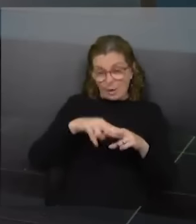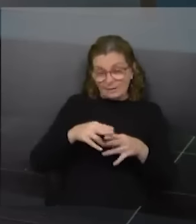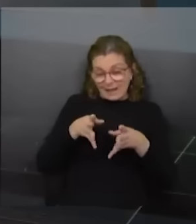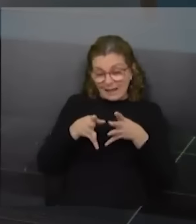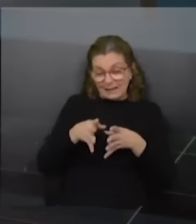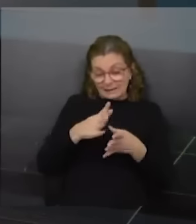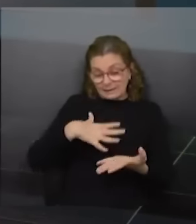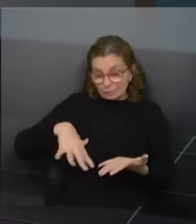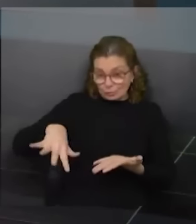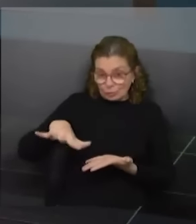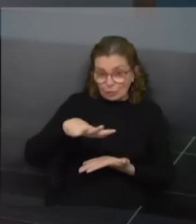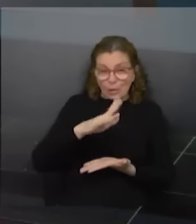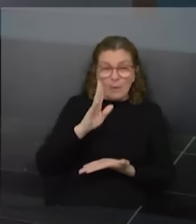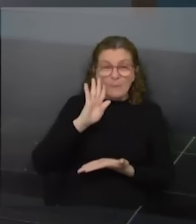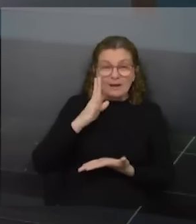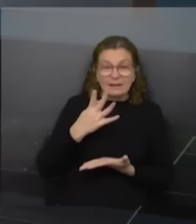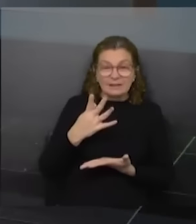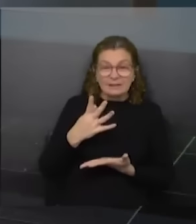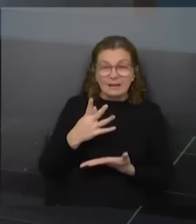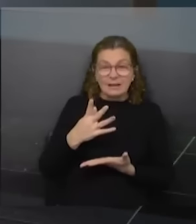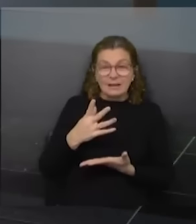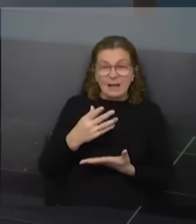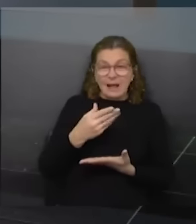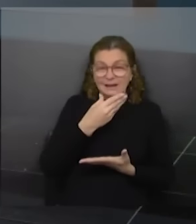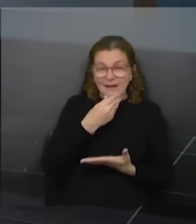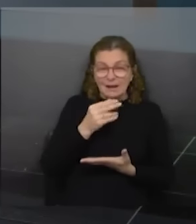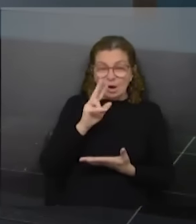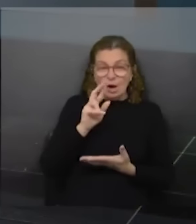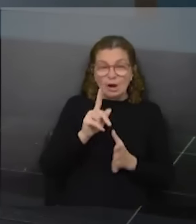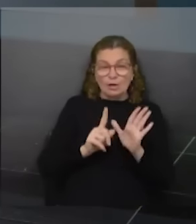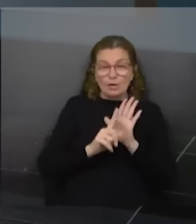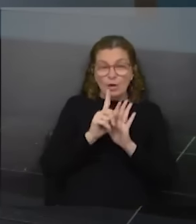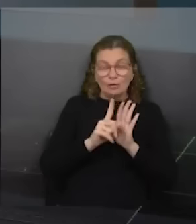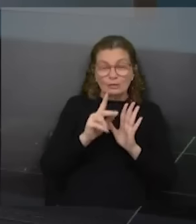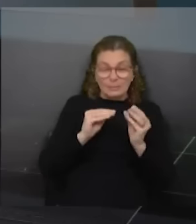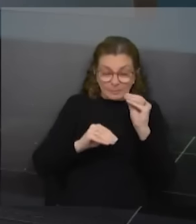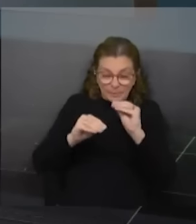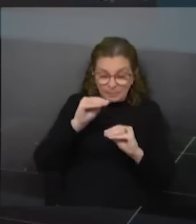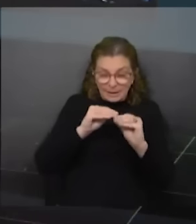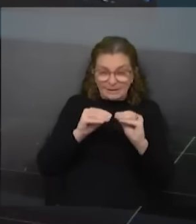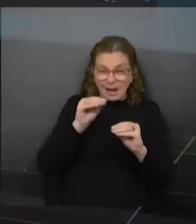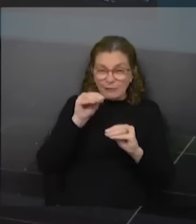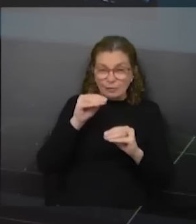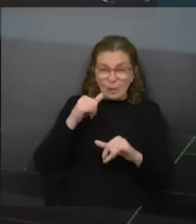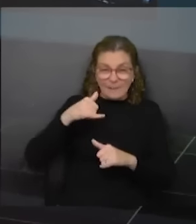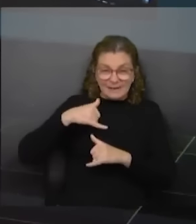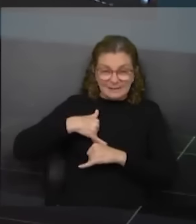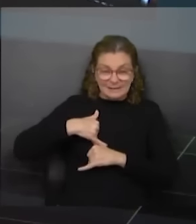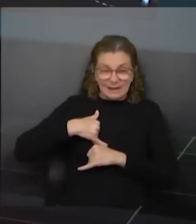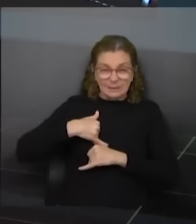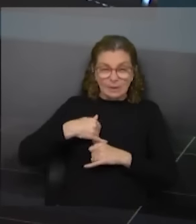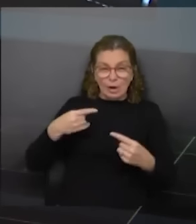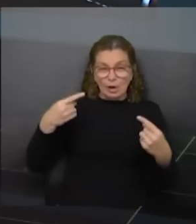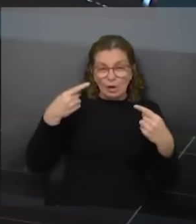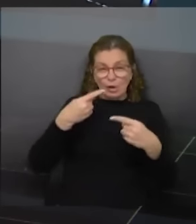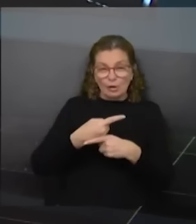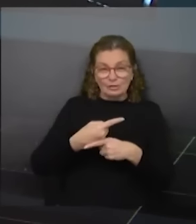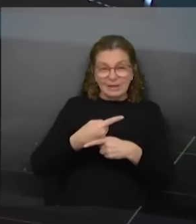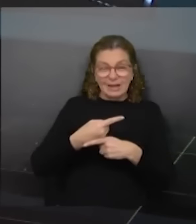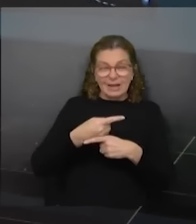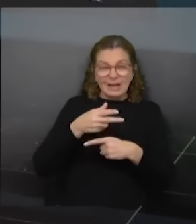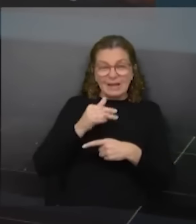ahora transferirse hacia el norte de Israel porque Israel anunció que tiene planes precisamente militares para combatir a hisbol que